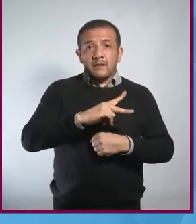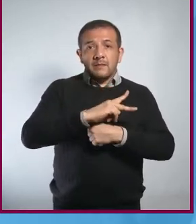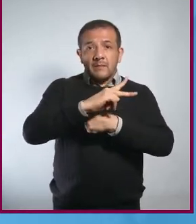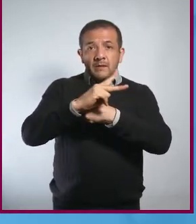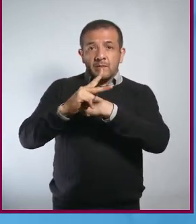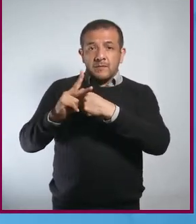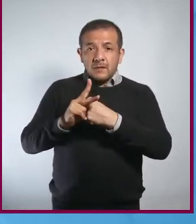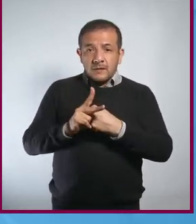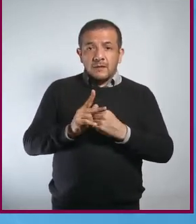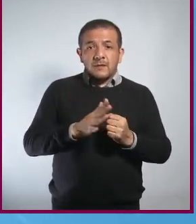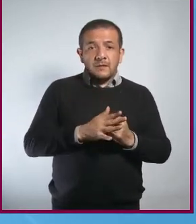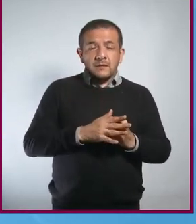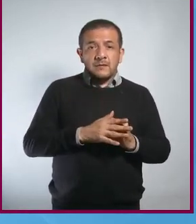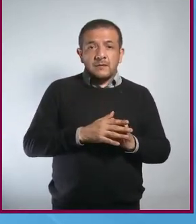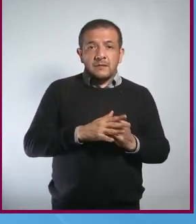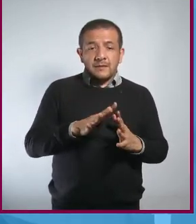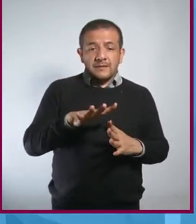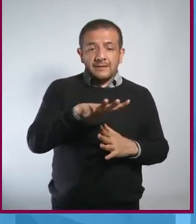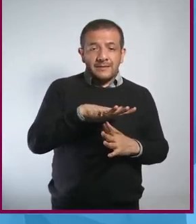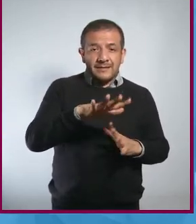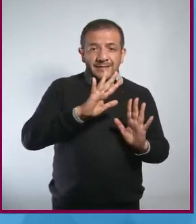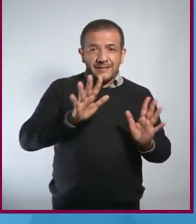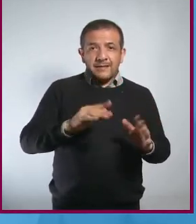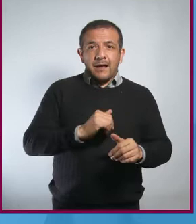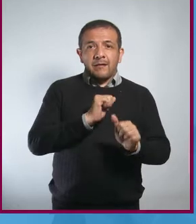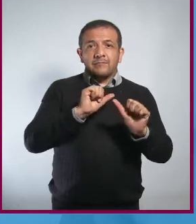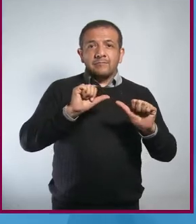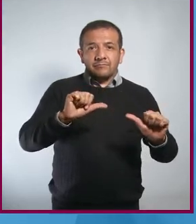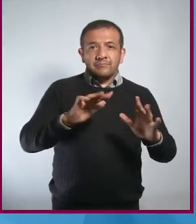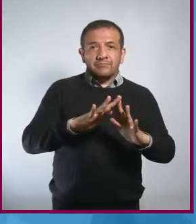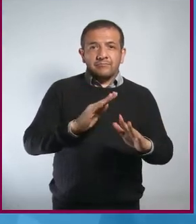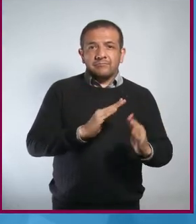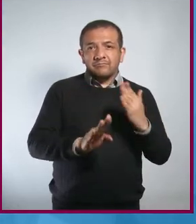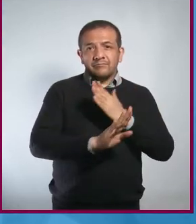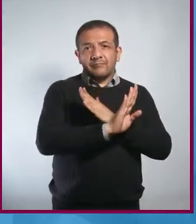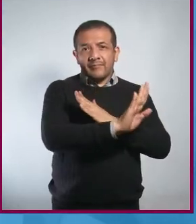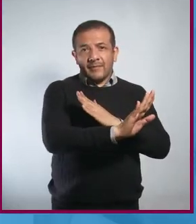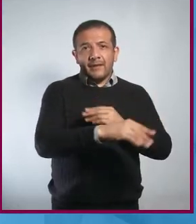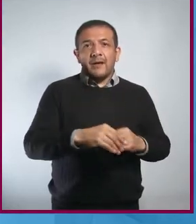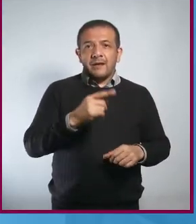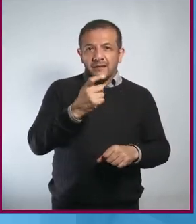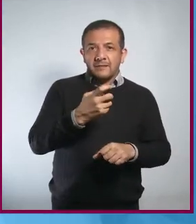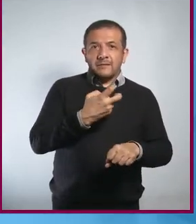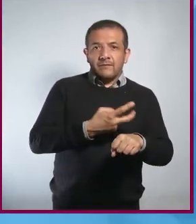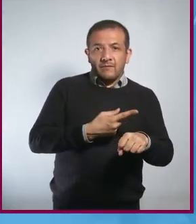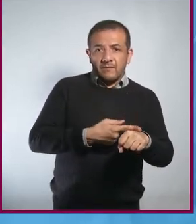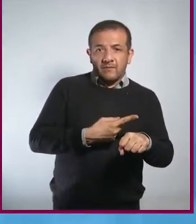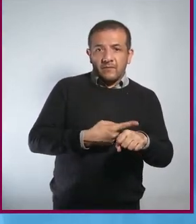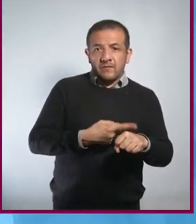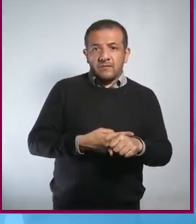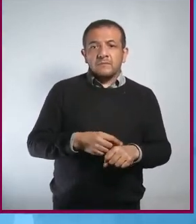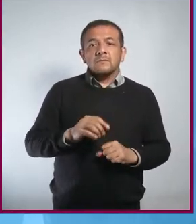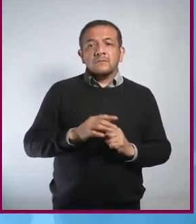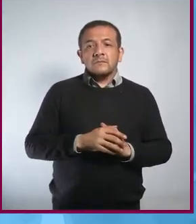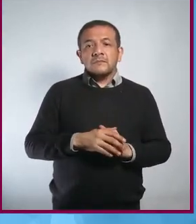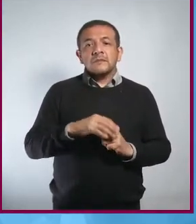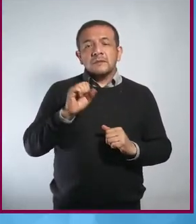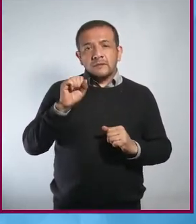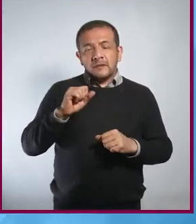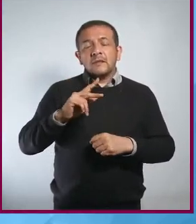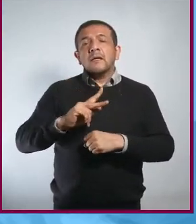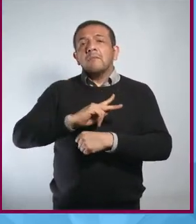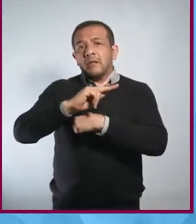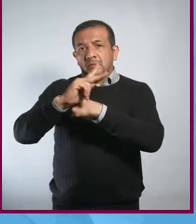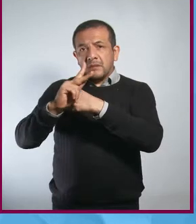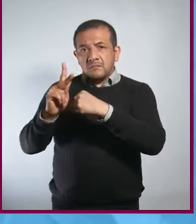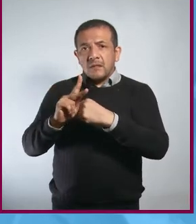enfermedad en 2000 están ahora libres de ella. Cerca de 60 países han reducido los casos en un 75% o